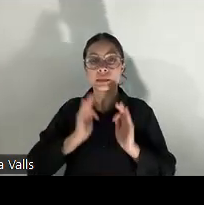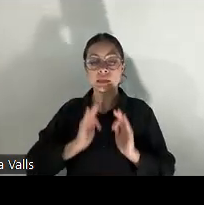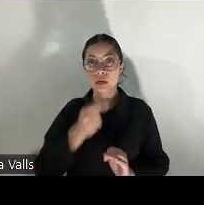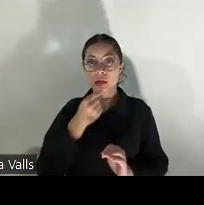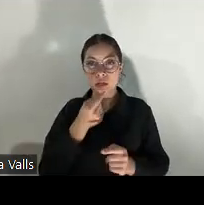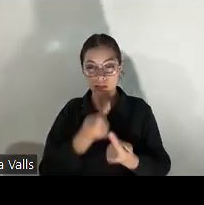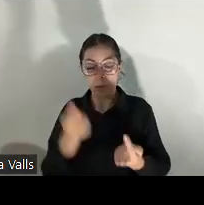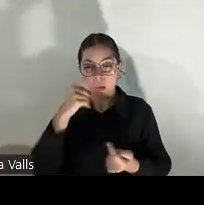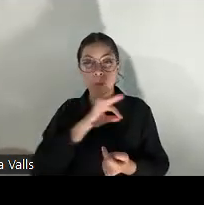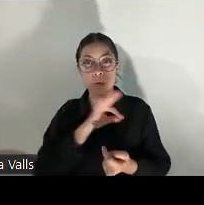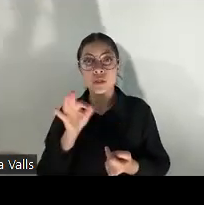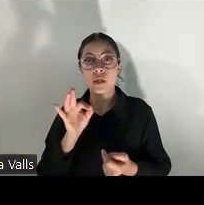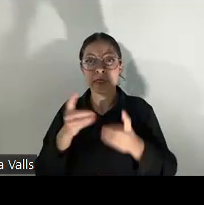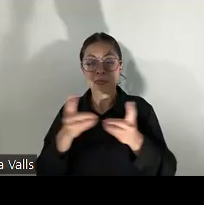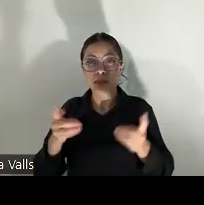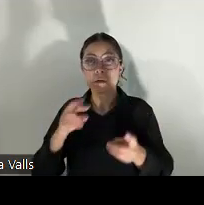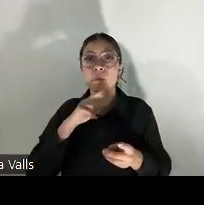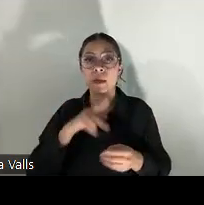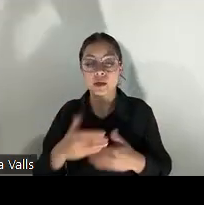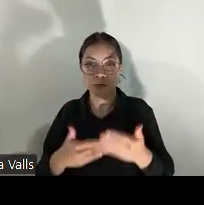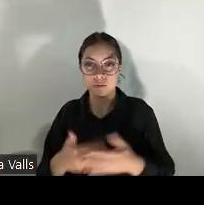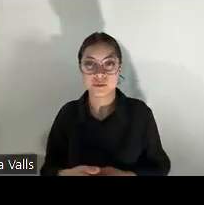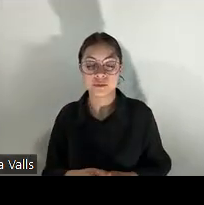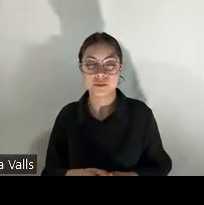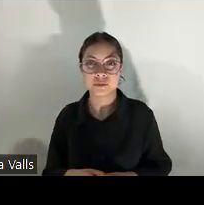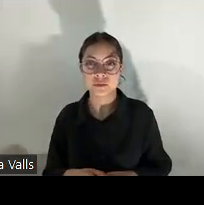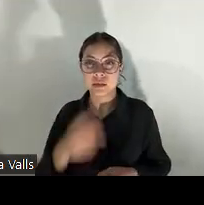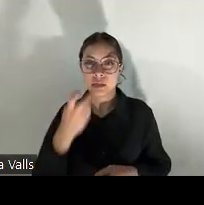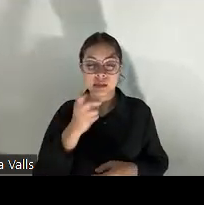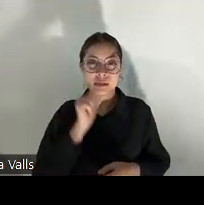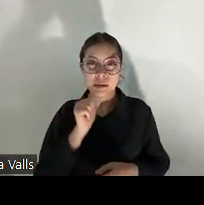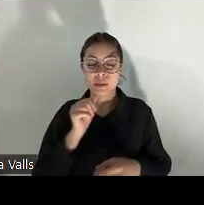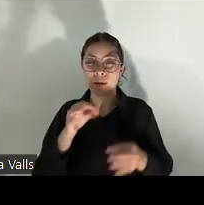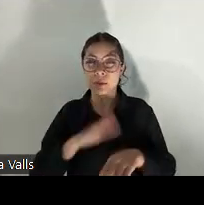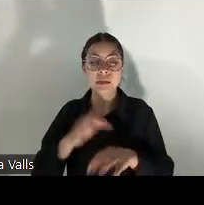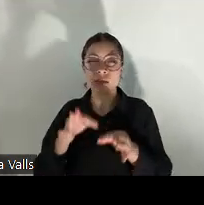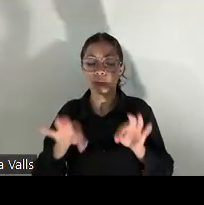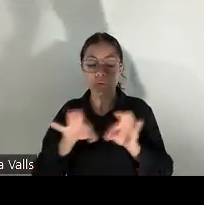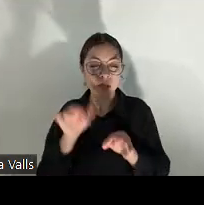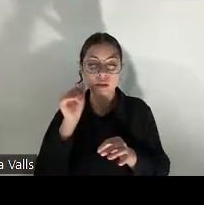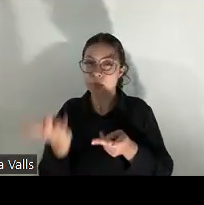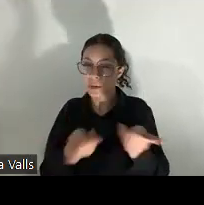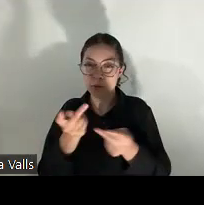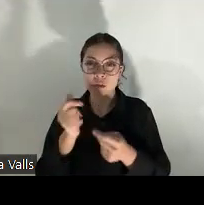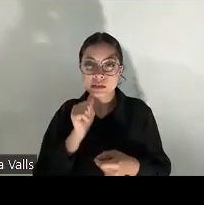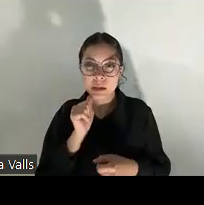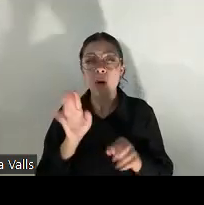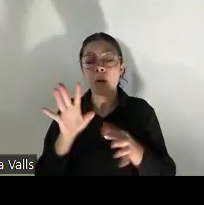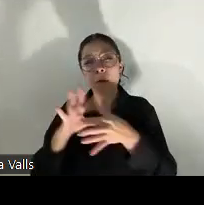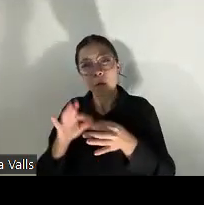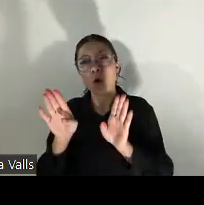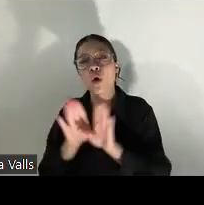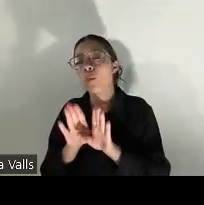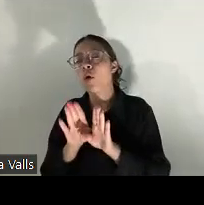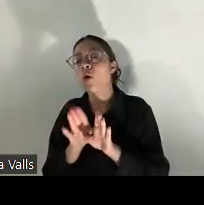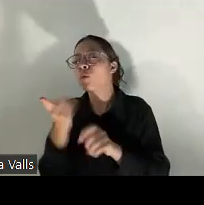un desarrollo mejor. Y esto siempre es muy importante interrogarlo. Señora, a ver, platíqueme, ¿cómo es un día de